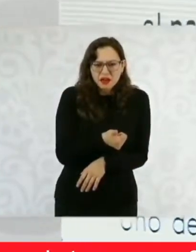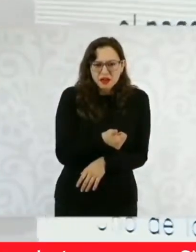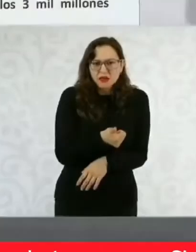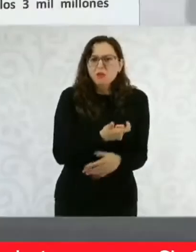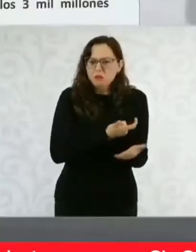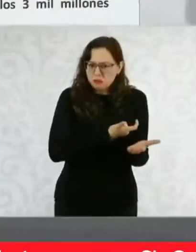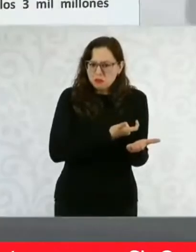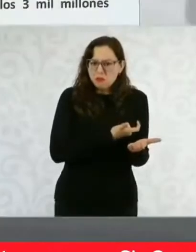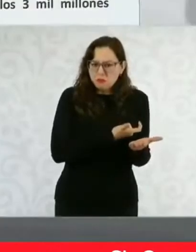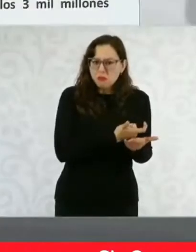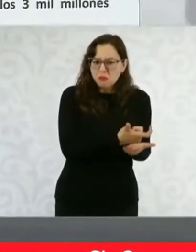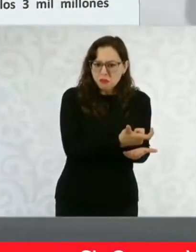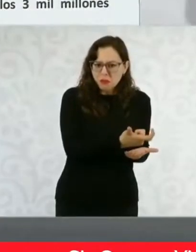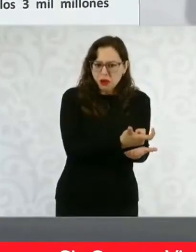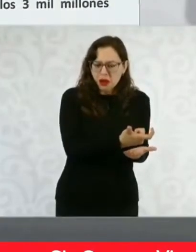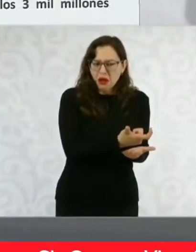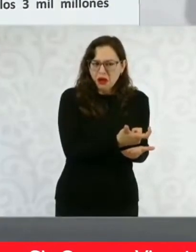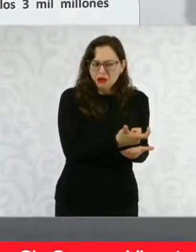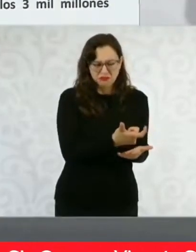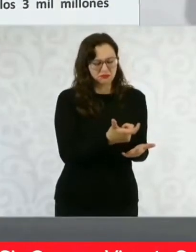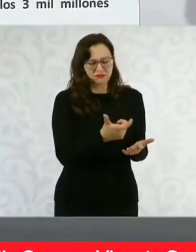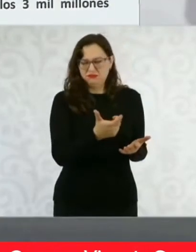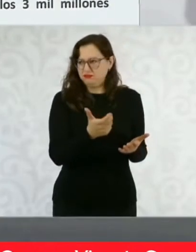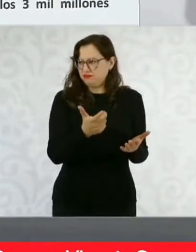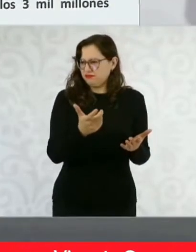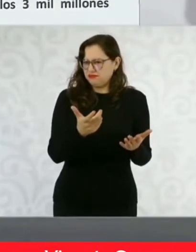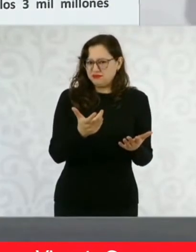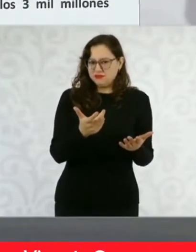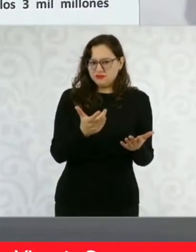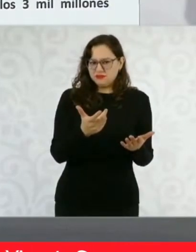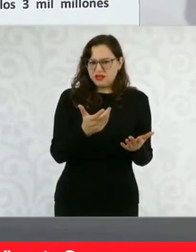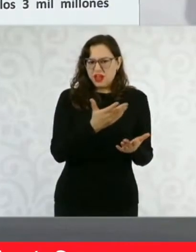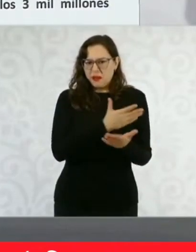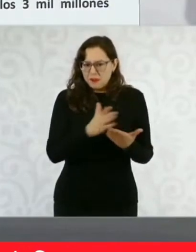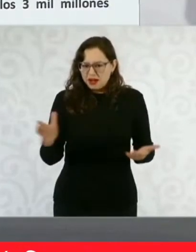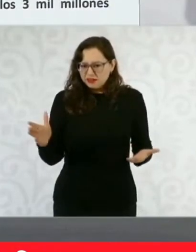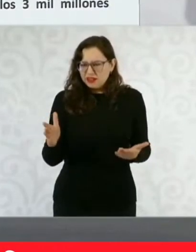pagas 5,000 millones como indemnización.